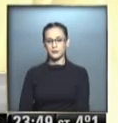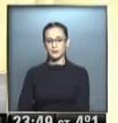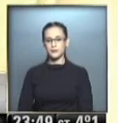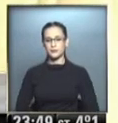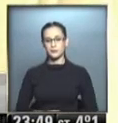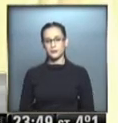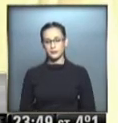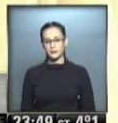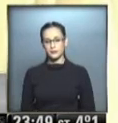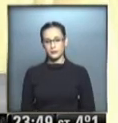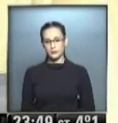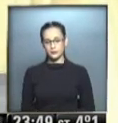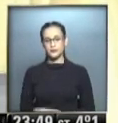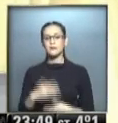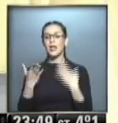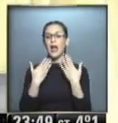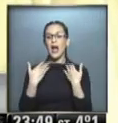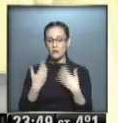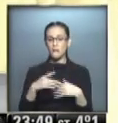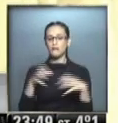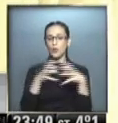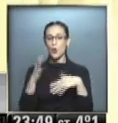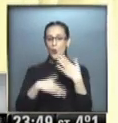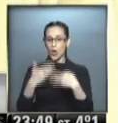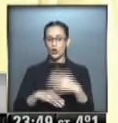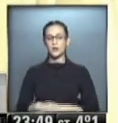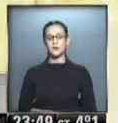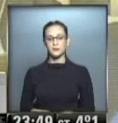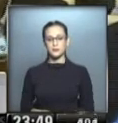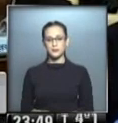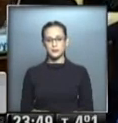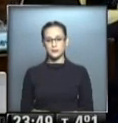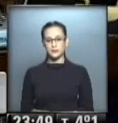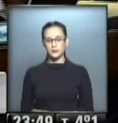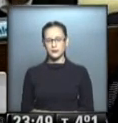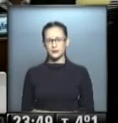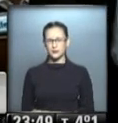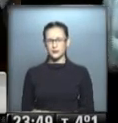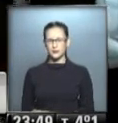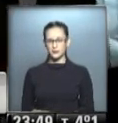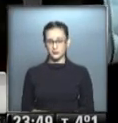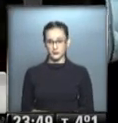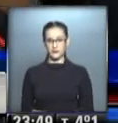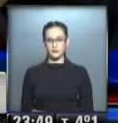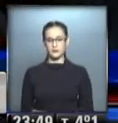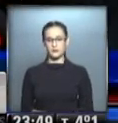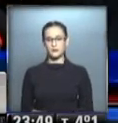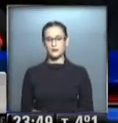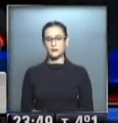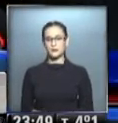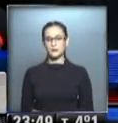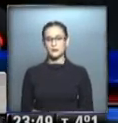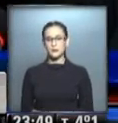hoy. Después de esta presentación, hablaron oficialmente con la prensa y vamos a compartir. El fútbol me llevó a muchísimos lados, no